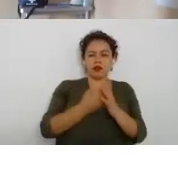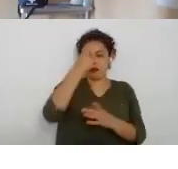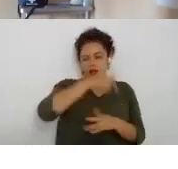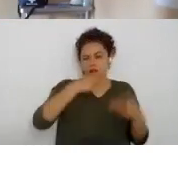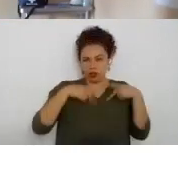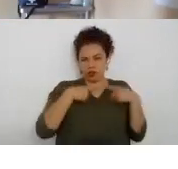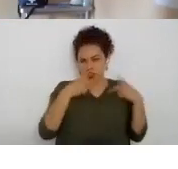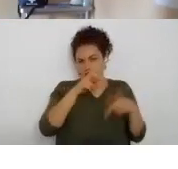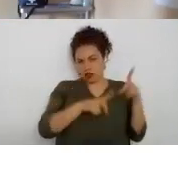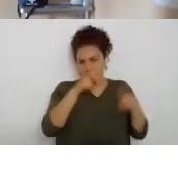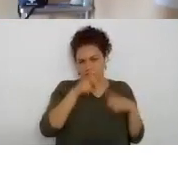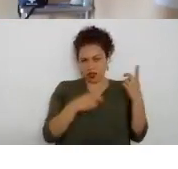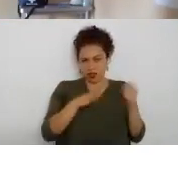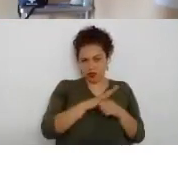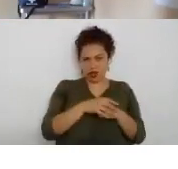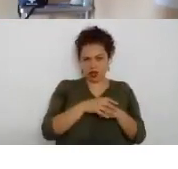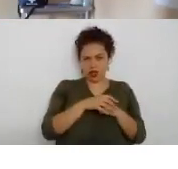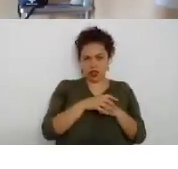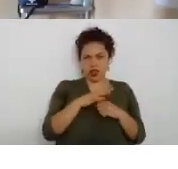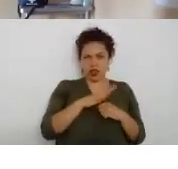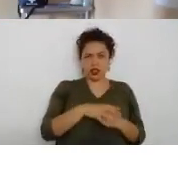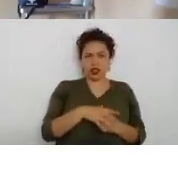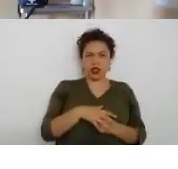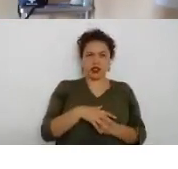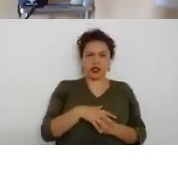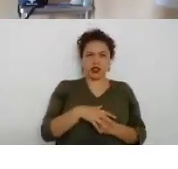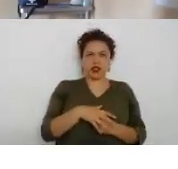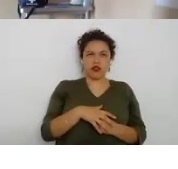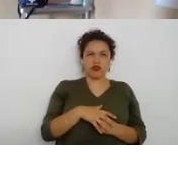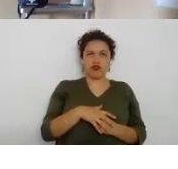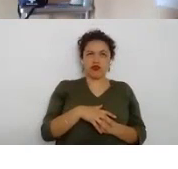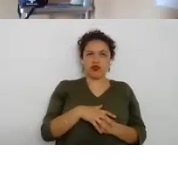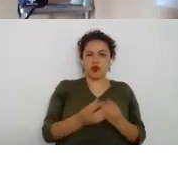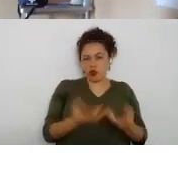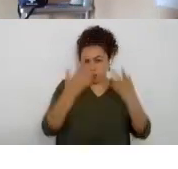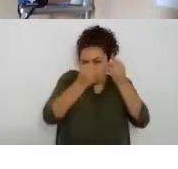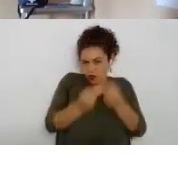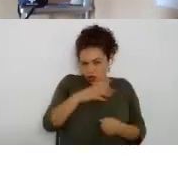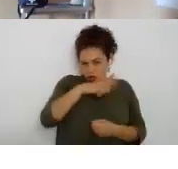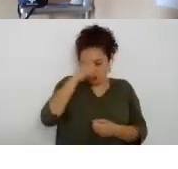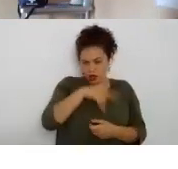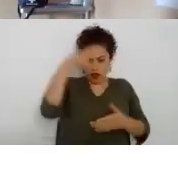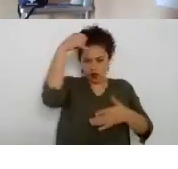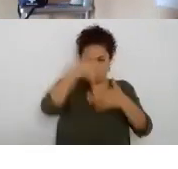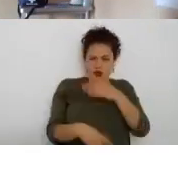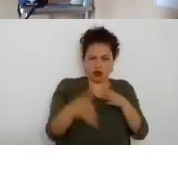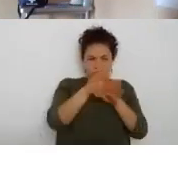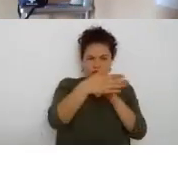qué tan, o sea, en sí mismo qué tan fuerte es para llegar hasta abajo. Se me ocurre, por